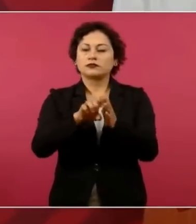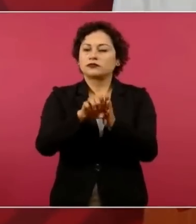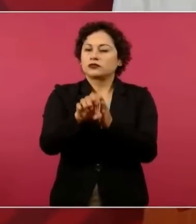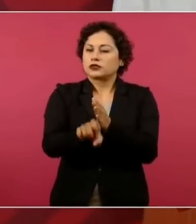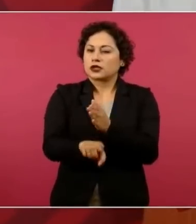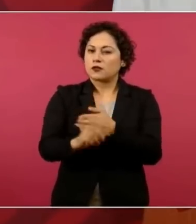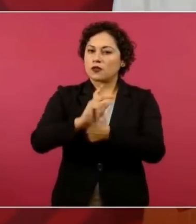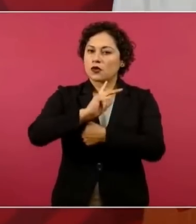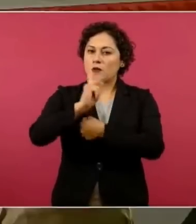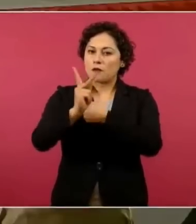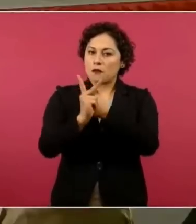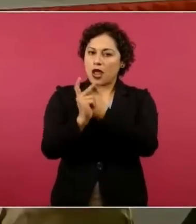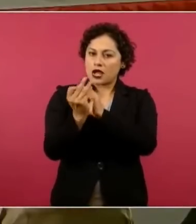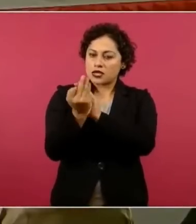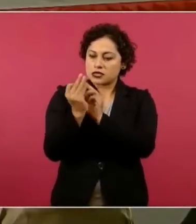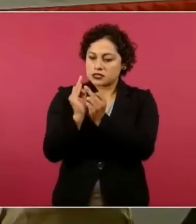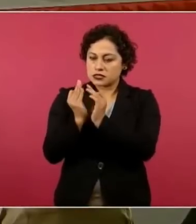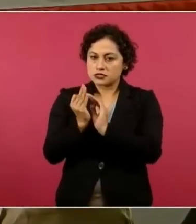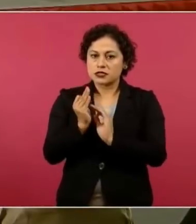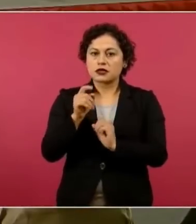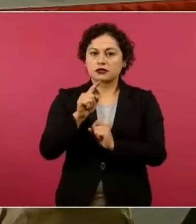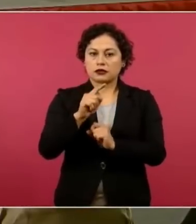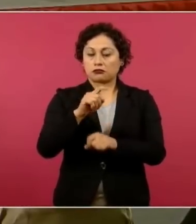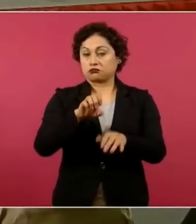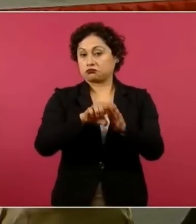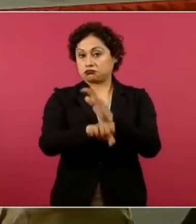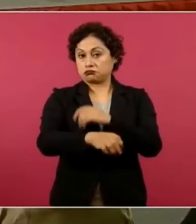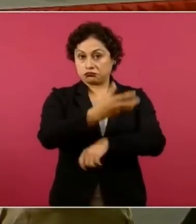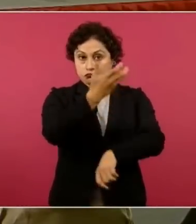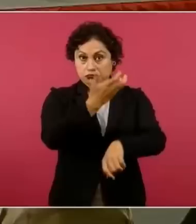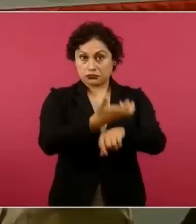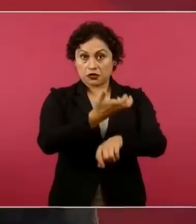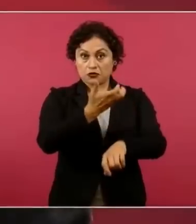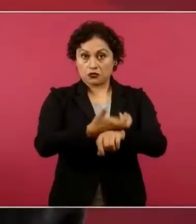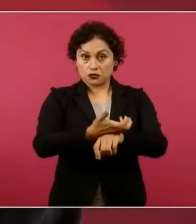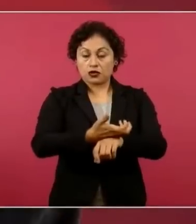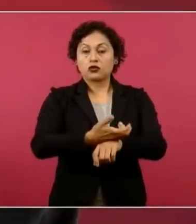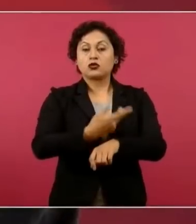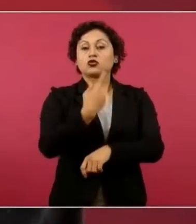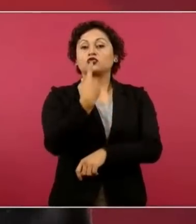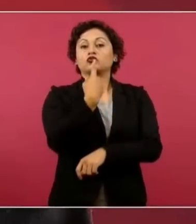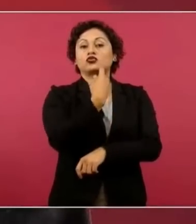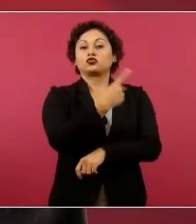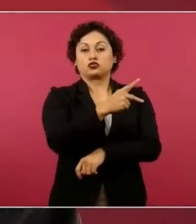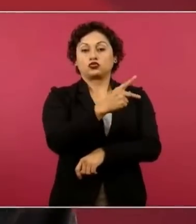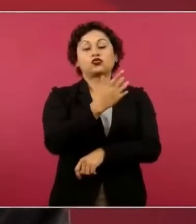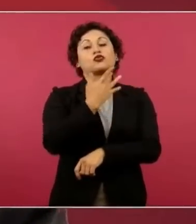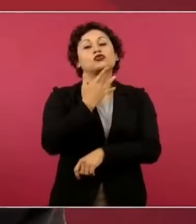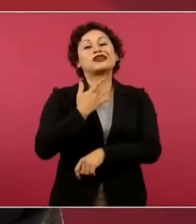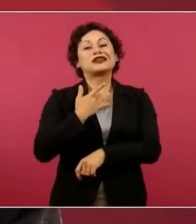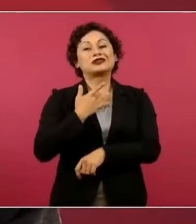vecinos de Estados Unidos, que la gasolina se incrementó mucho,